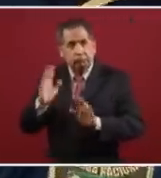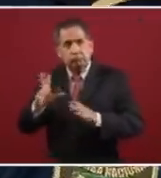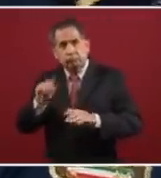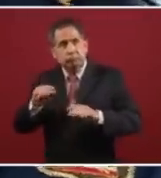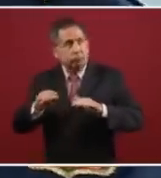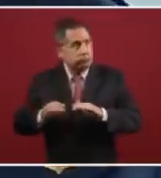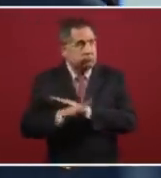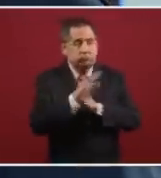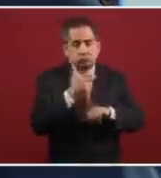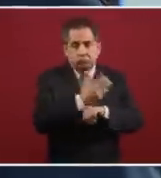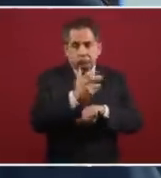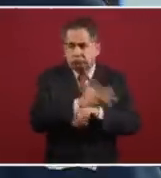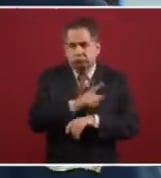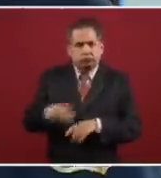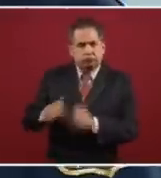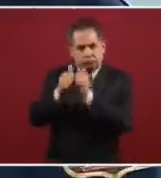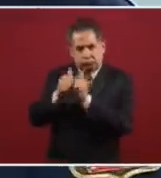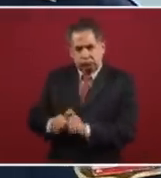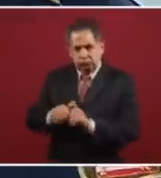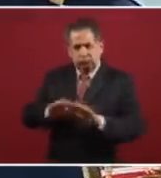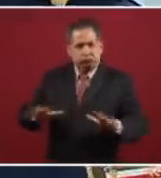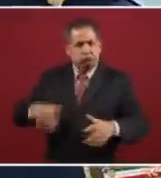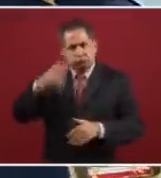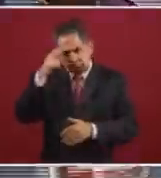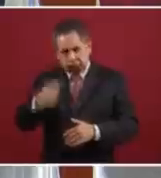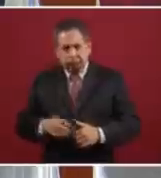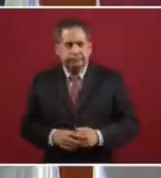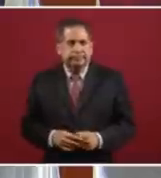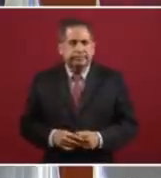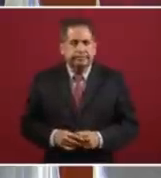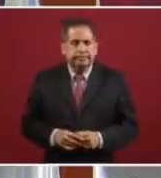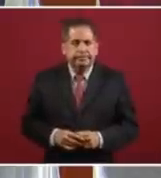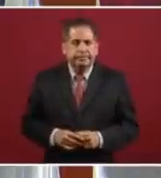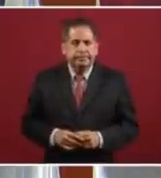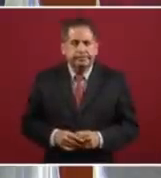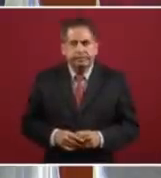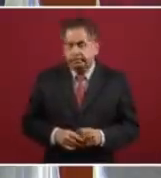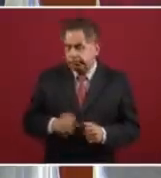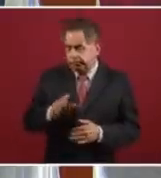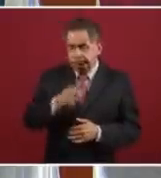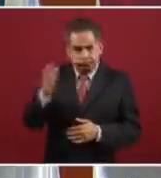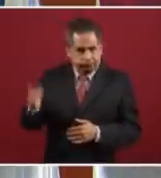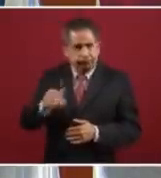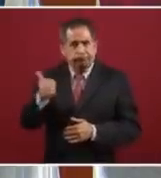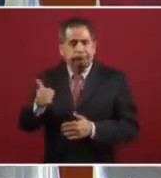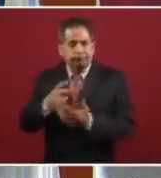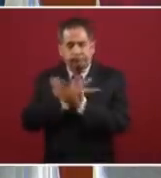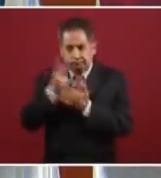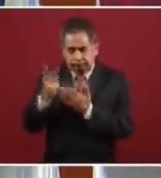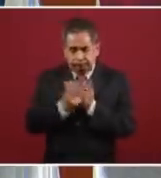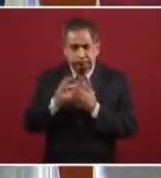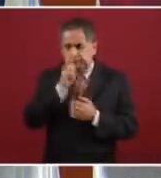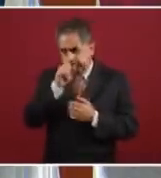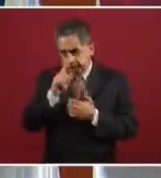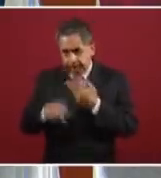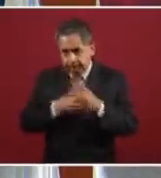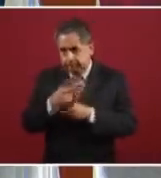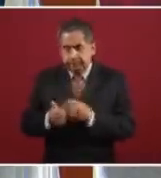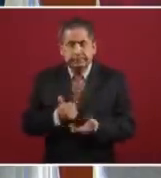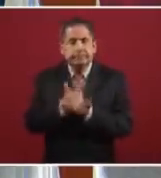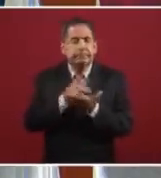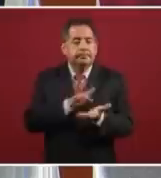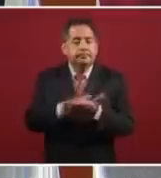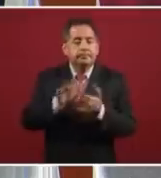su avance a través del país. Otro de los programas donde participamos en este ámbito social